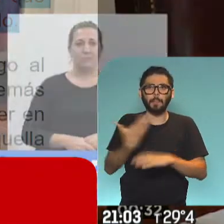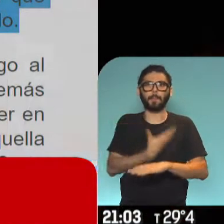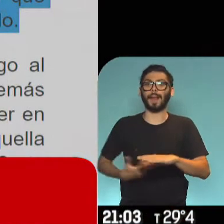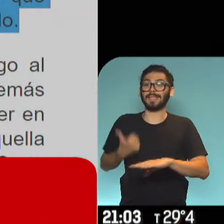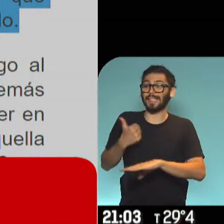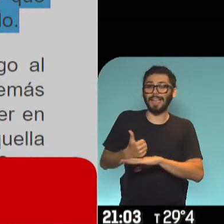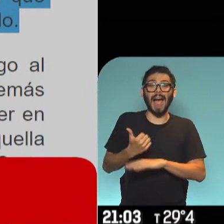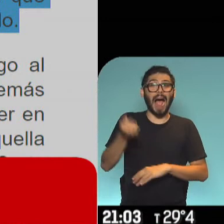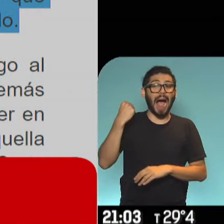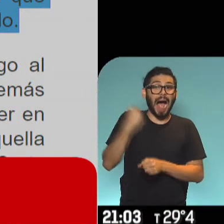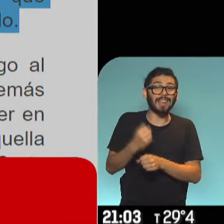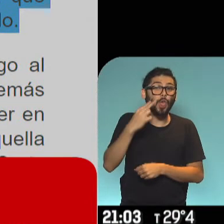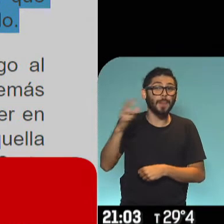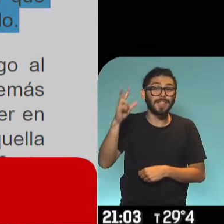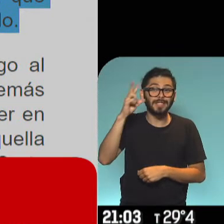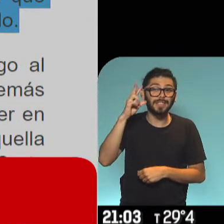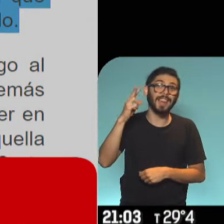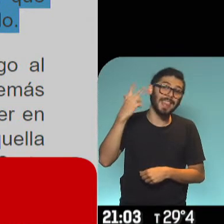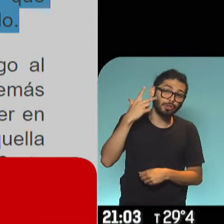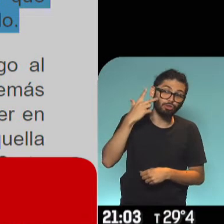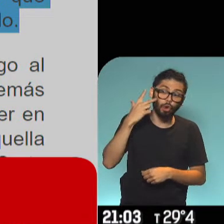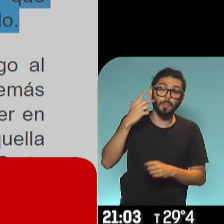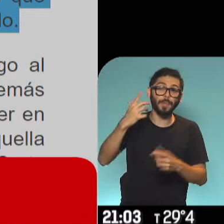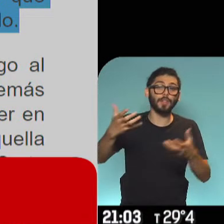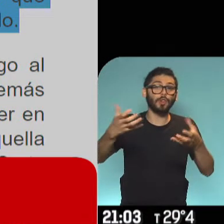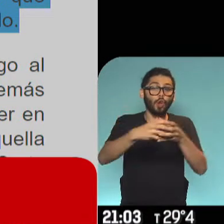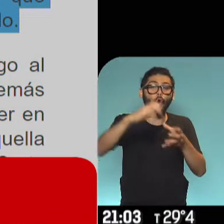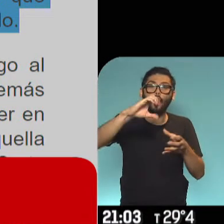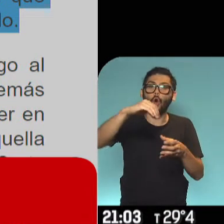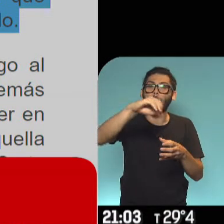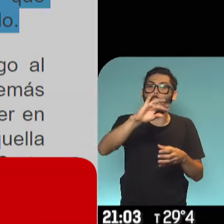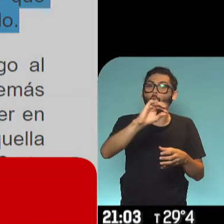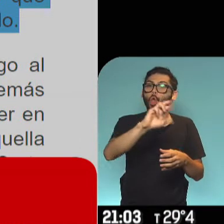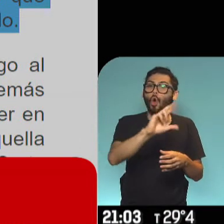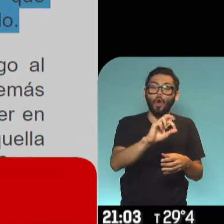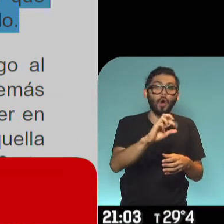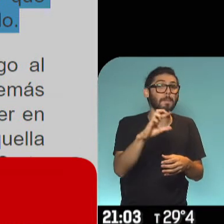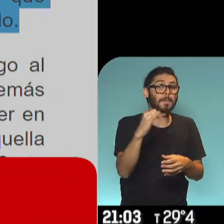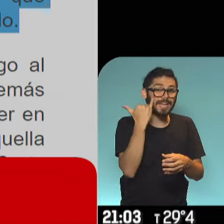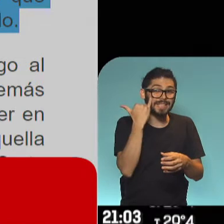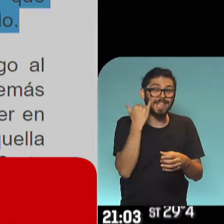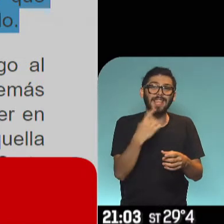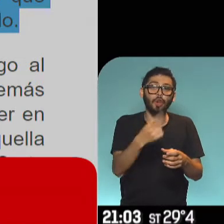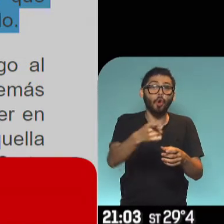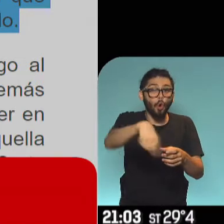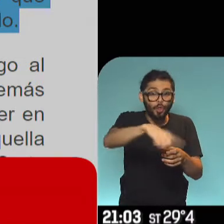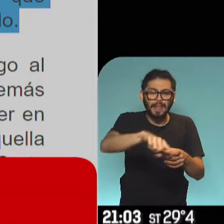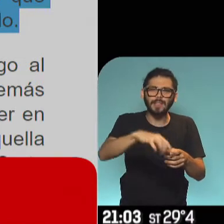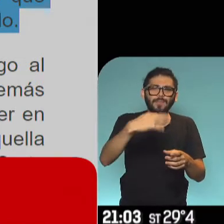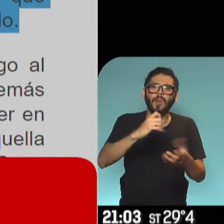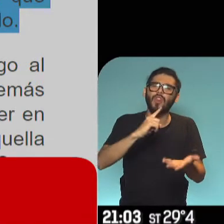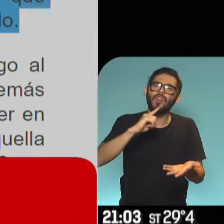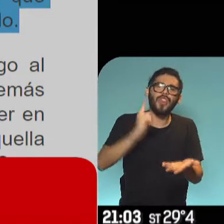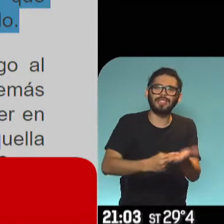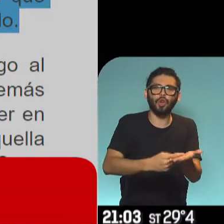una reunión de jueces de Comodoro Pi les aseguró que todas las instancias superiores les iban a confirmar y convalidar las decisiones de